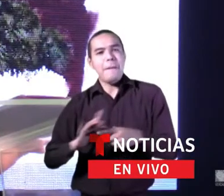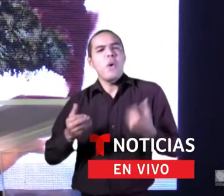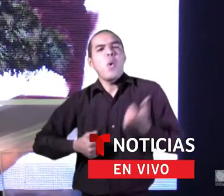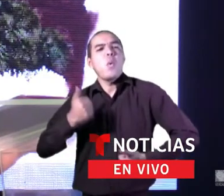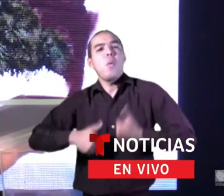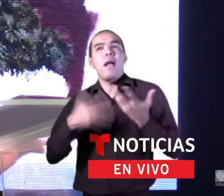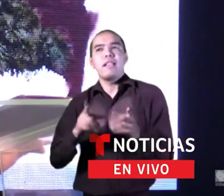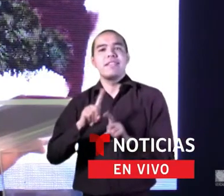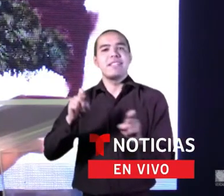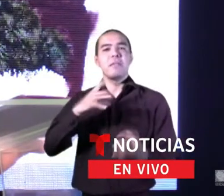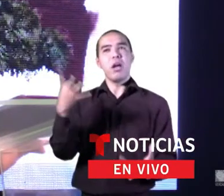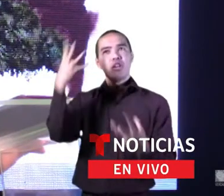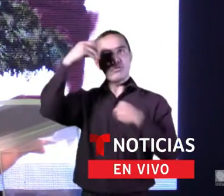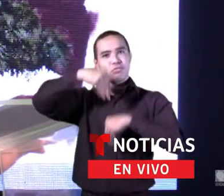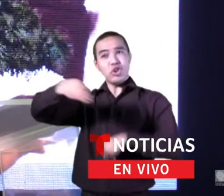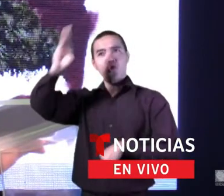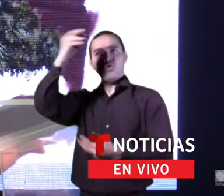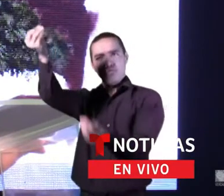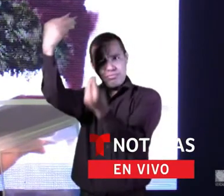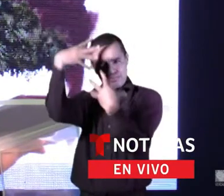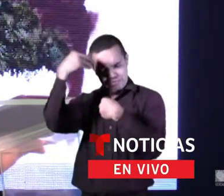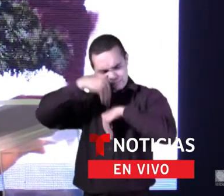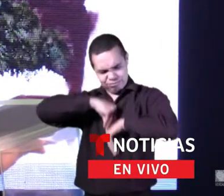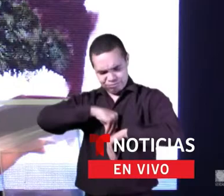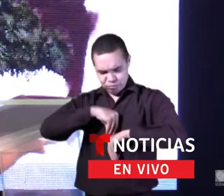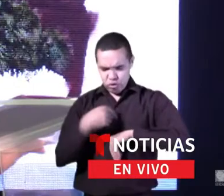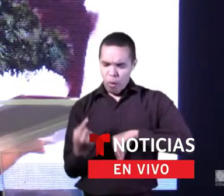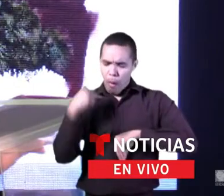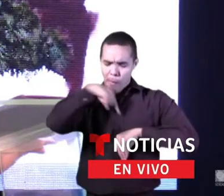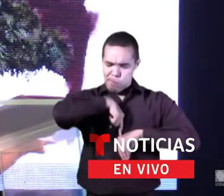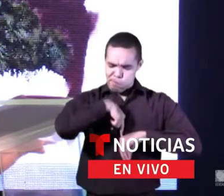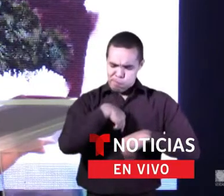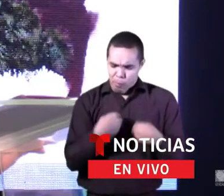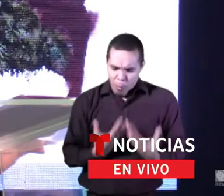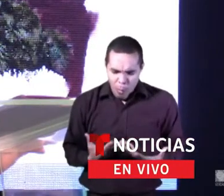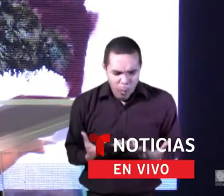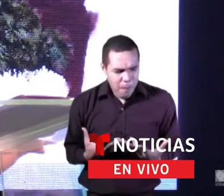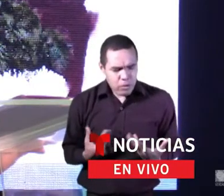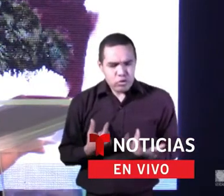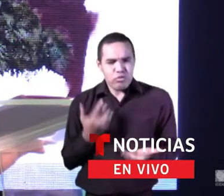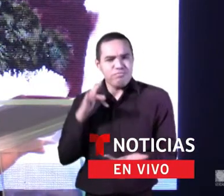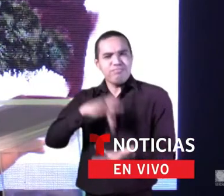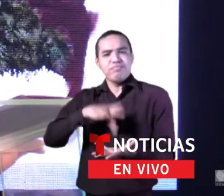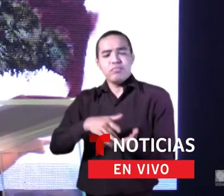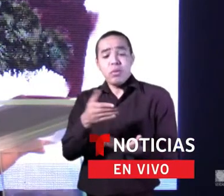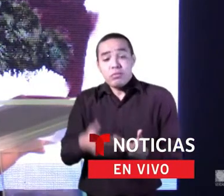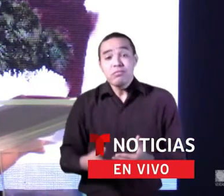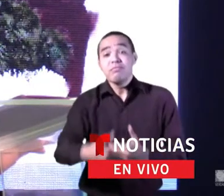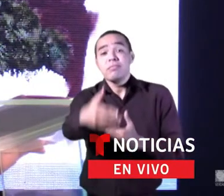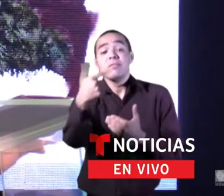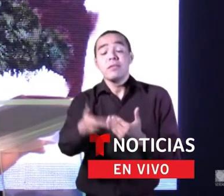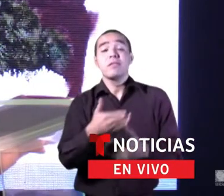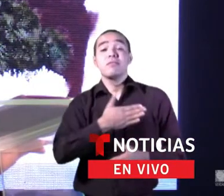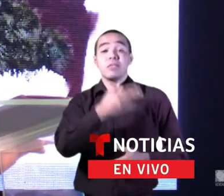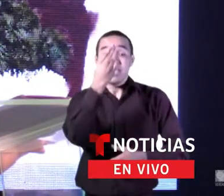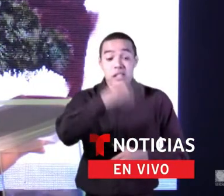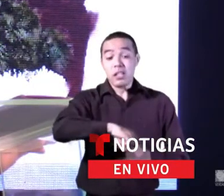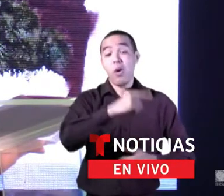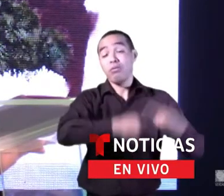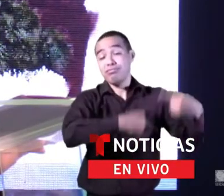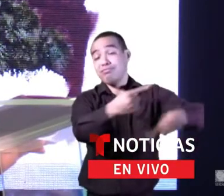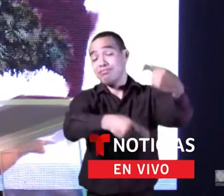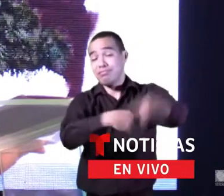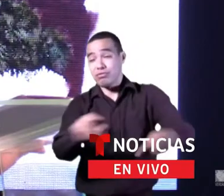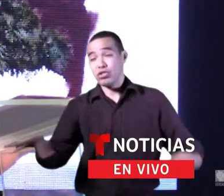mirarnos desde adentro para tomar posición ante el mundo que anticipamos para nuestros hijos y que son